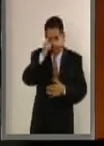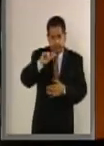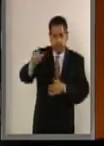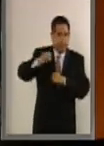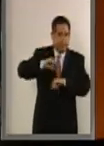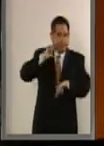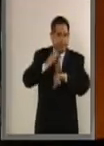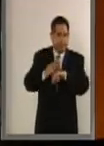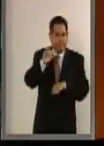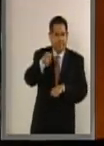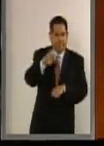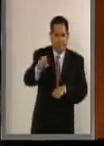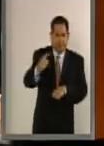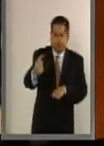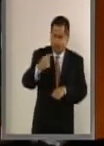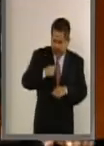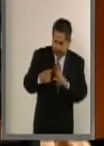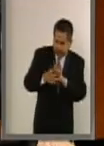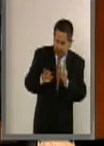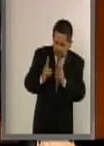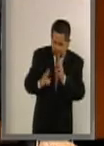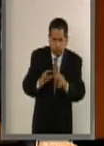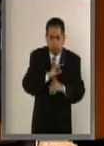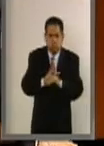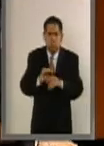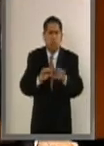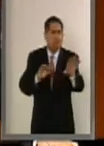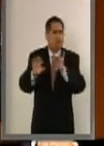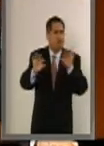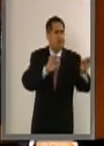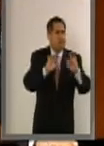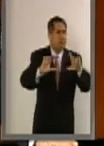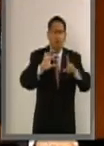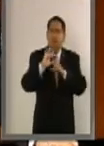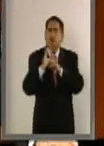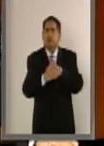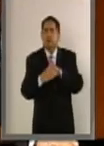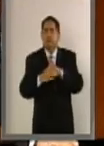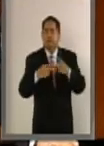electoral que se pueda construir un comité ciudadano,